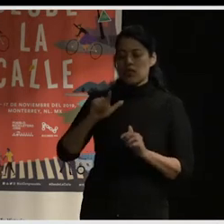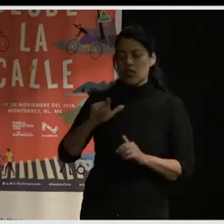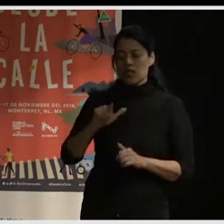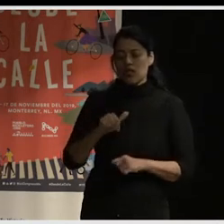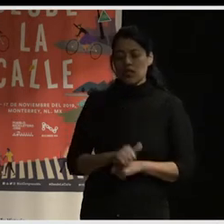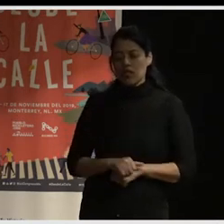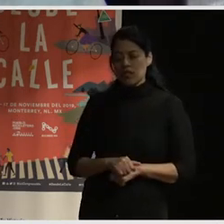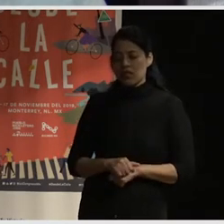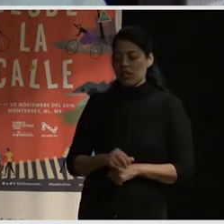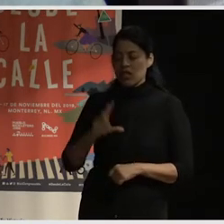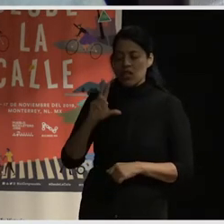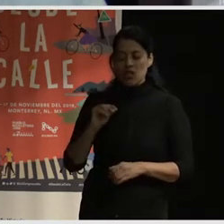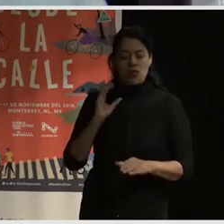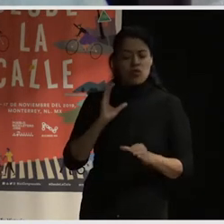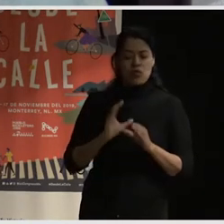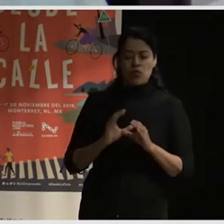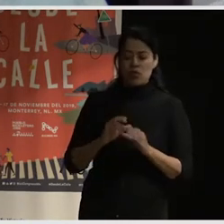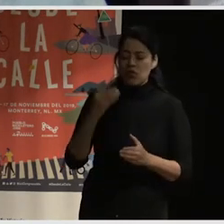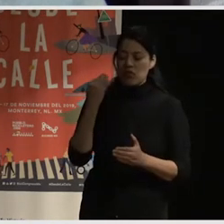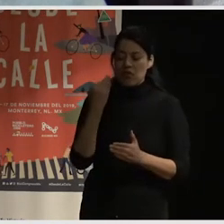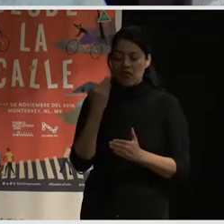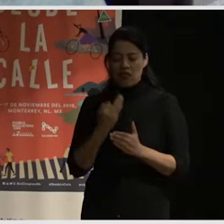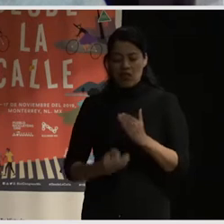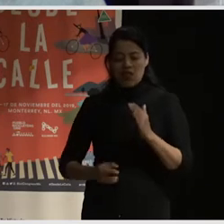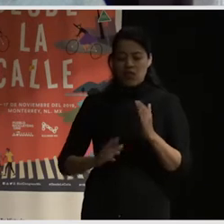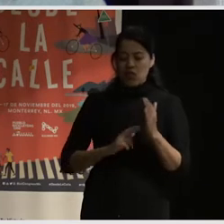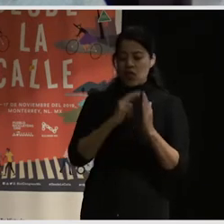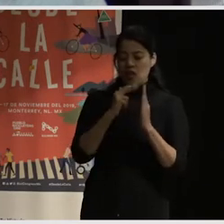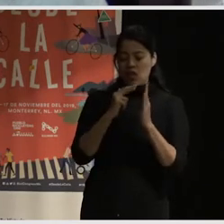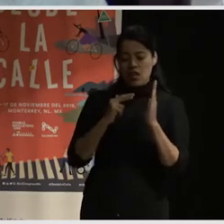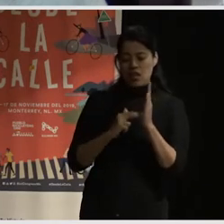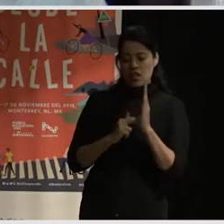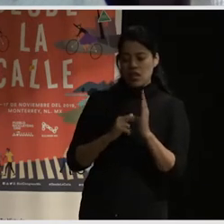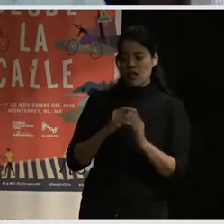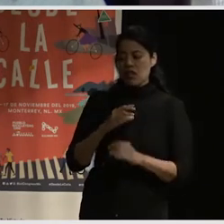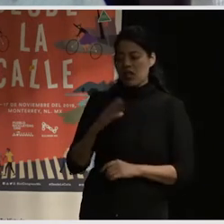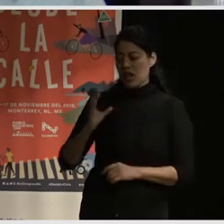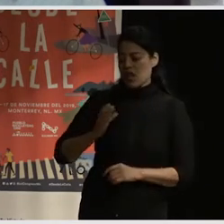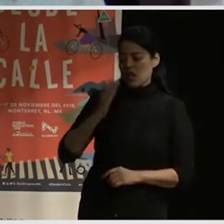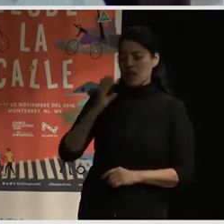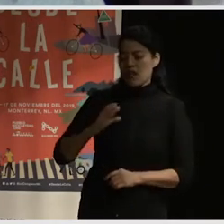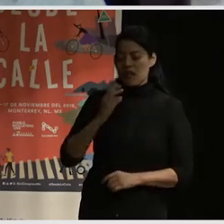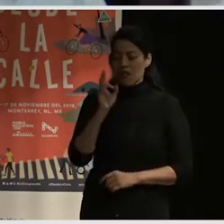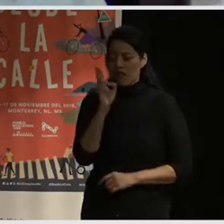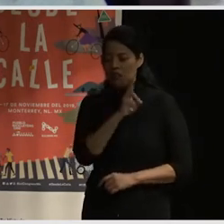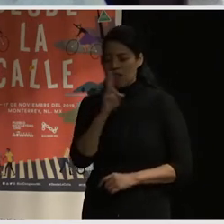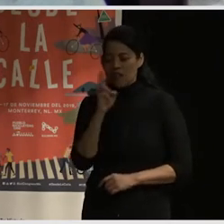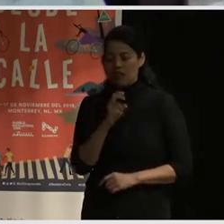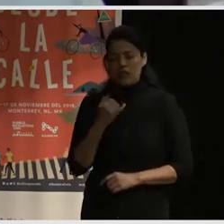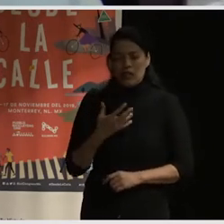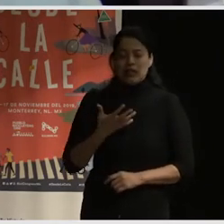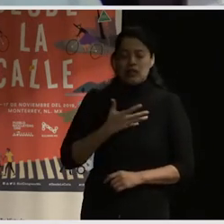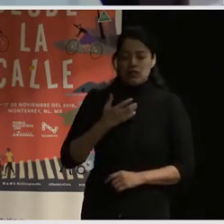se incumplió al menos una norma de calidad del aire entonces pues se nos da la evidencia de